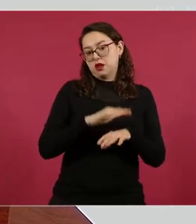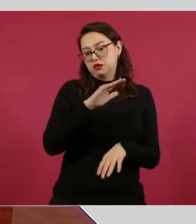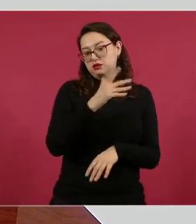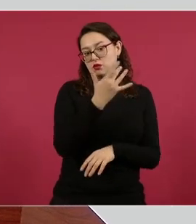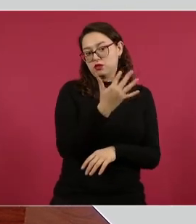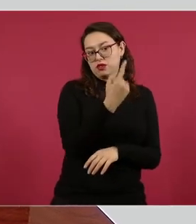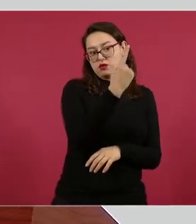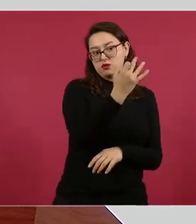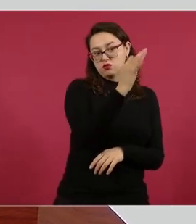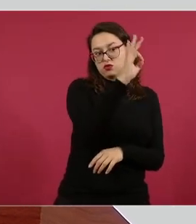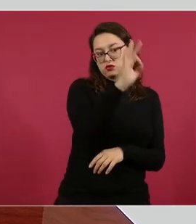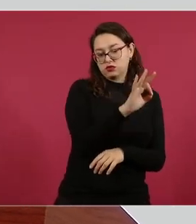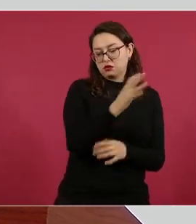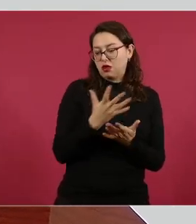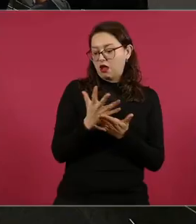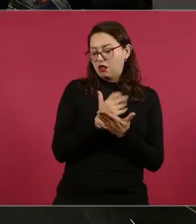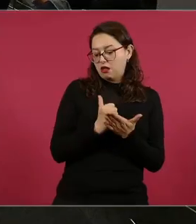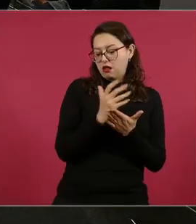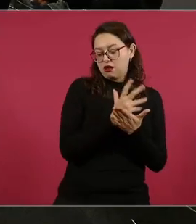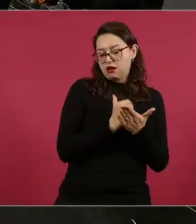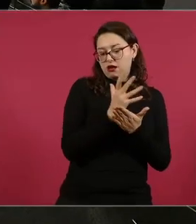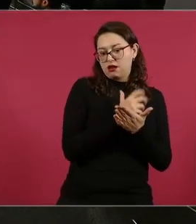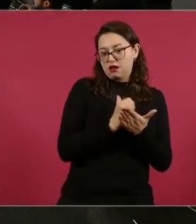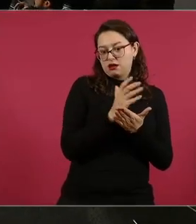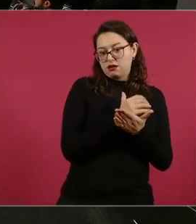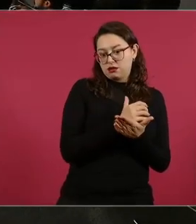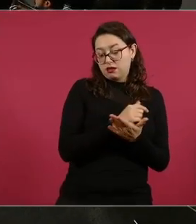Pemex prácticamente nunca recibió utilidades.